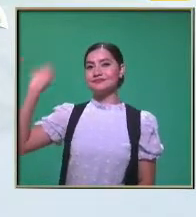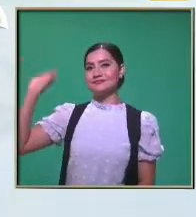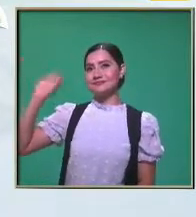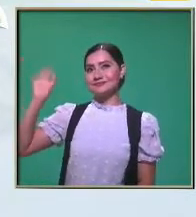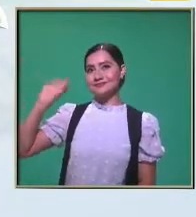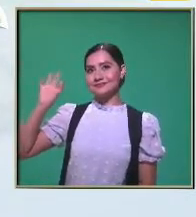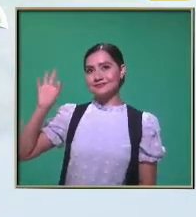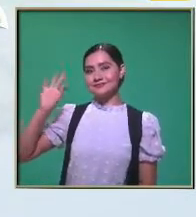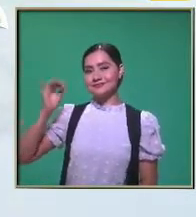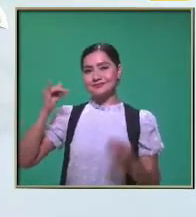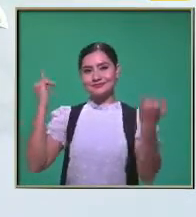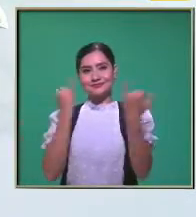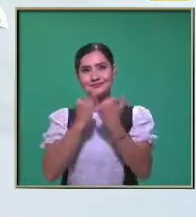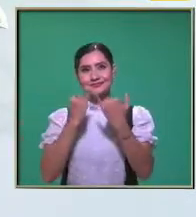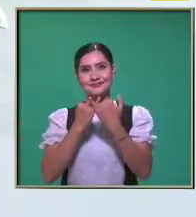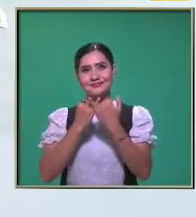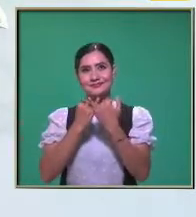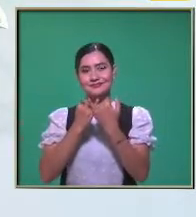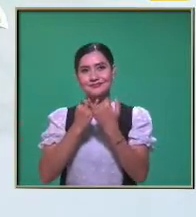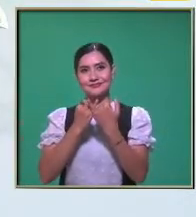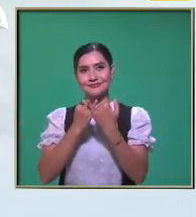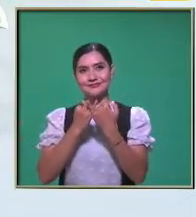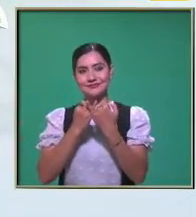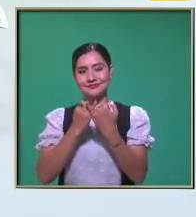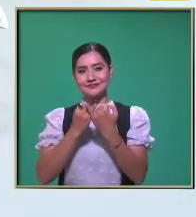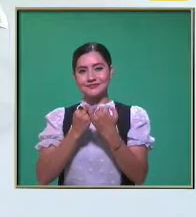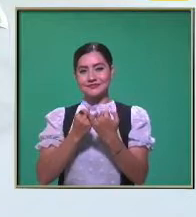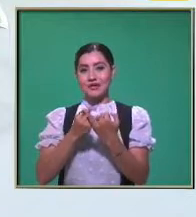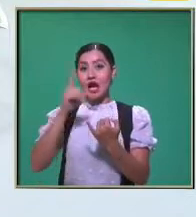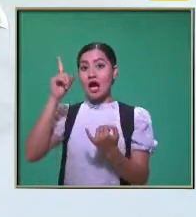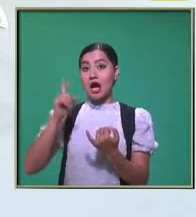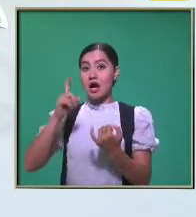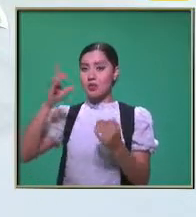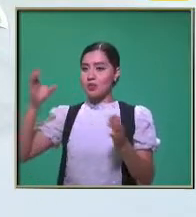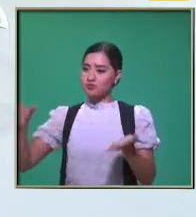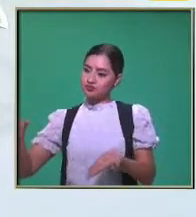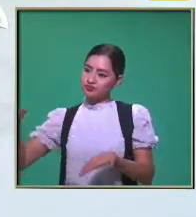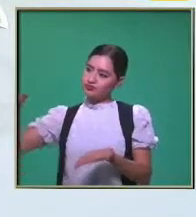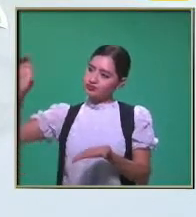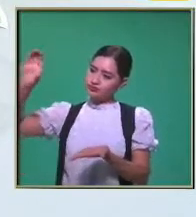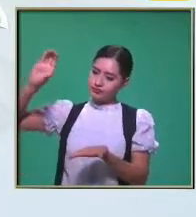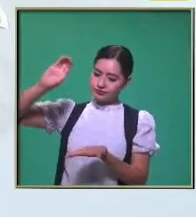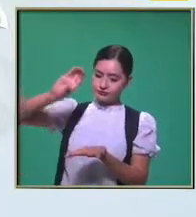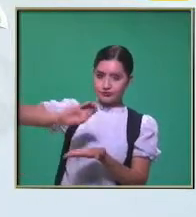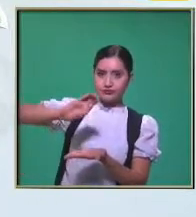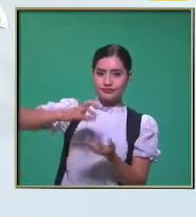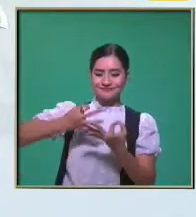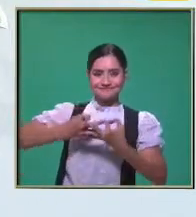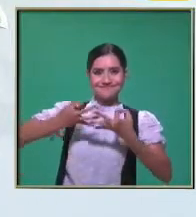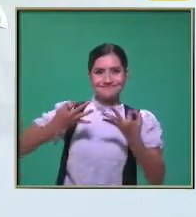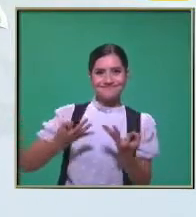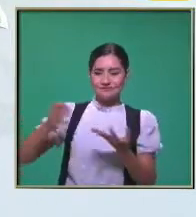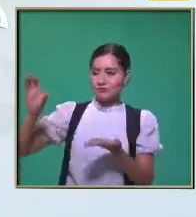aquí. Vamos a agregar entonces a nuestro juego un poquito de agua. Y vamos a ver